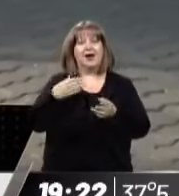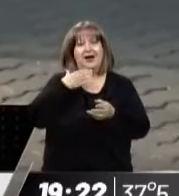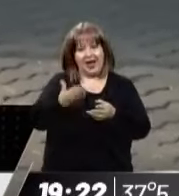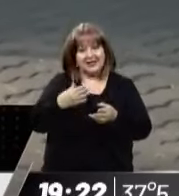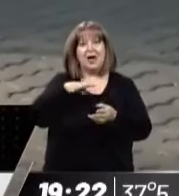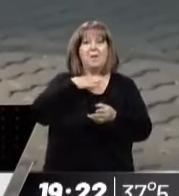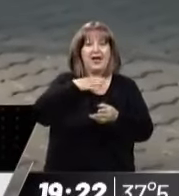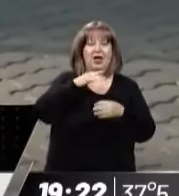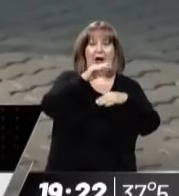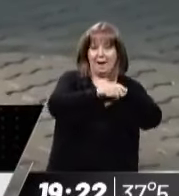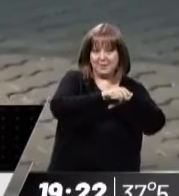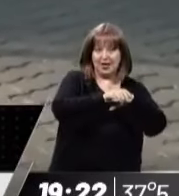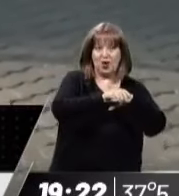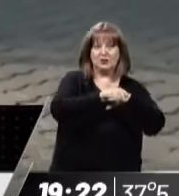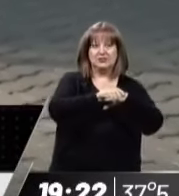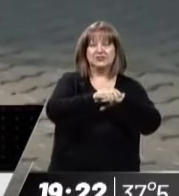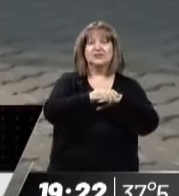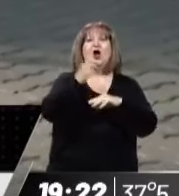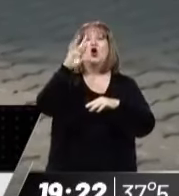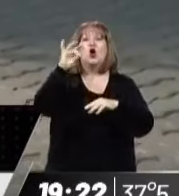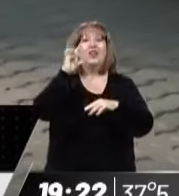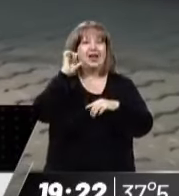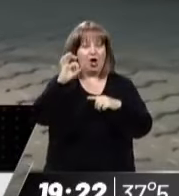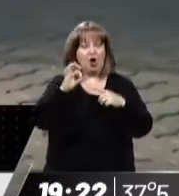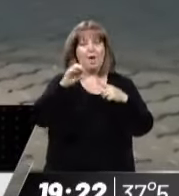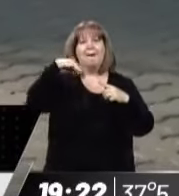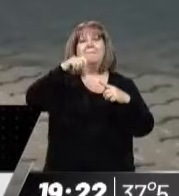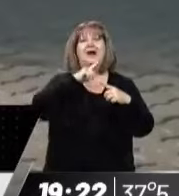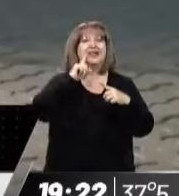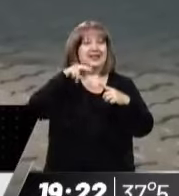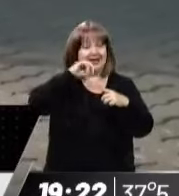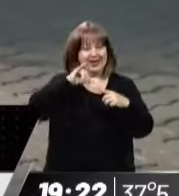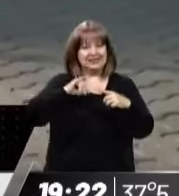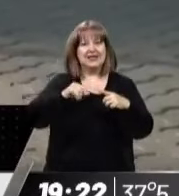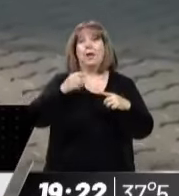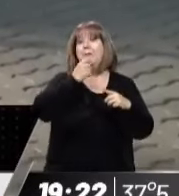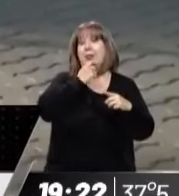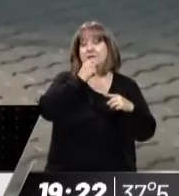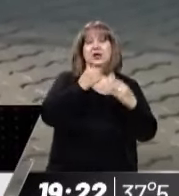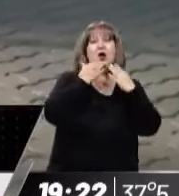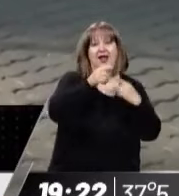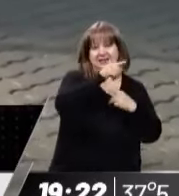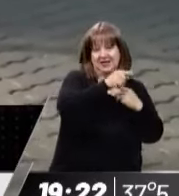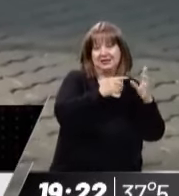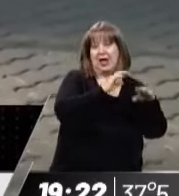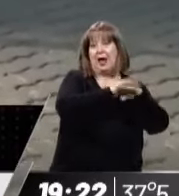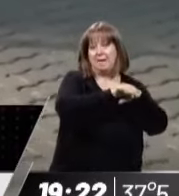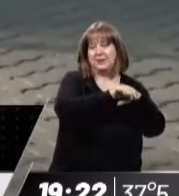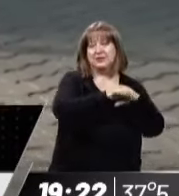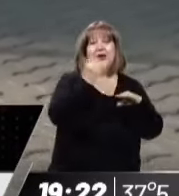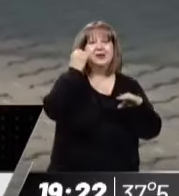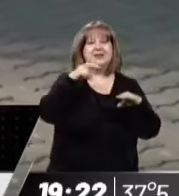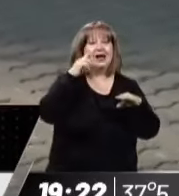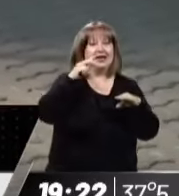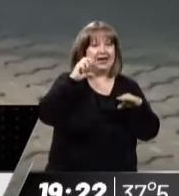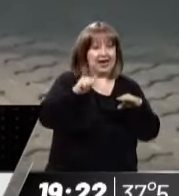Así que ante todo quiero saludar a... Rodrigo Martínez, que es un gran amigo ¿Mendocinos? Mío. Mendocino, por supuesto. Y Yamina, Yami